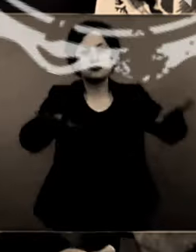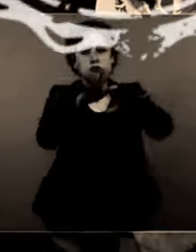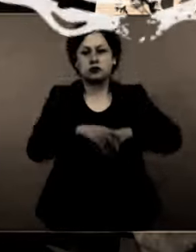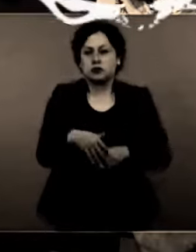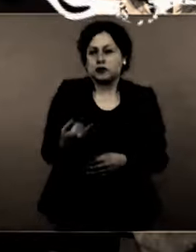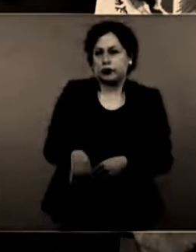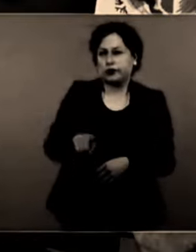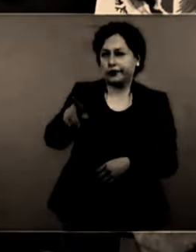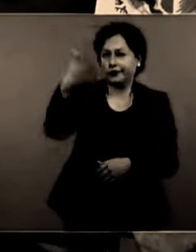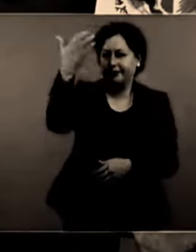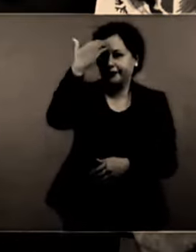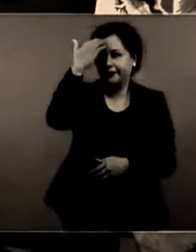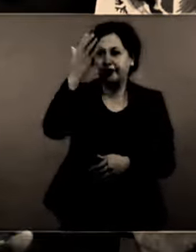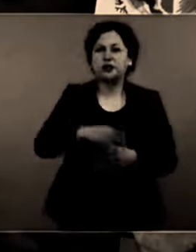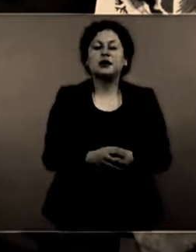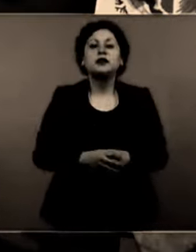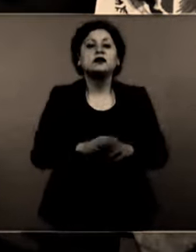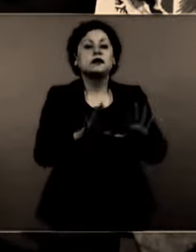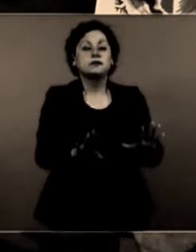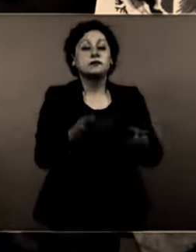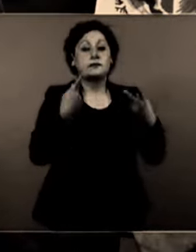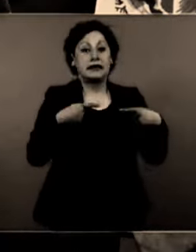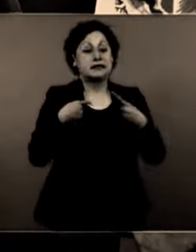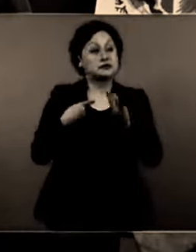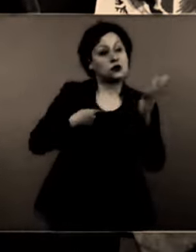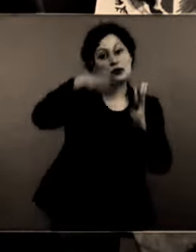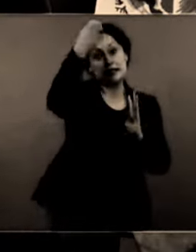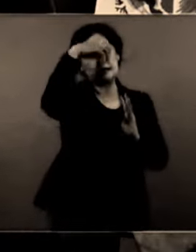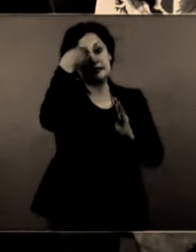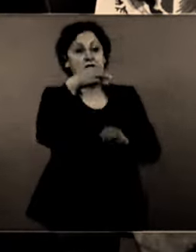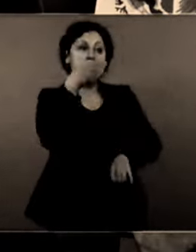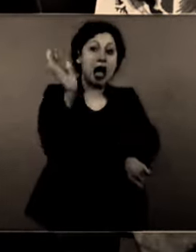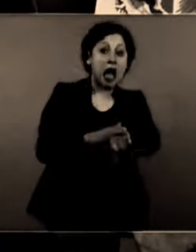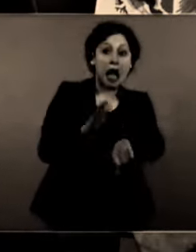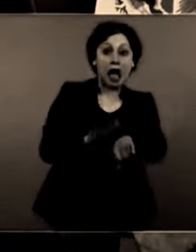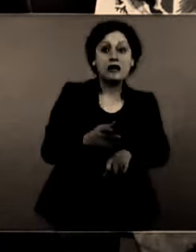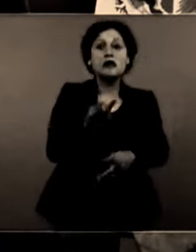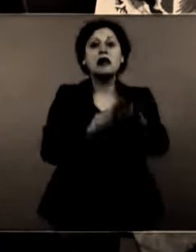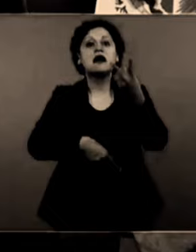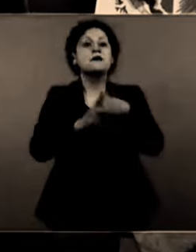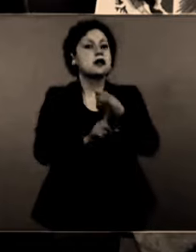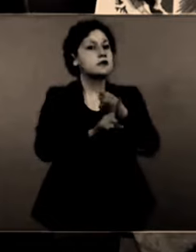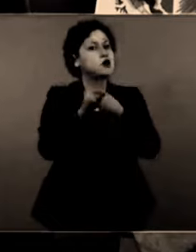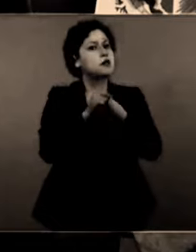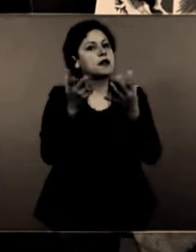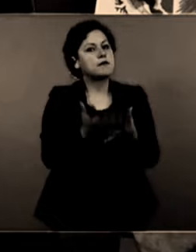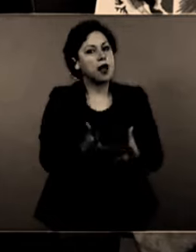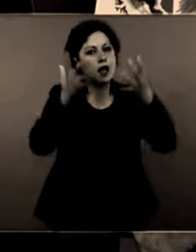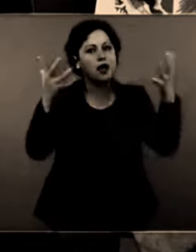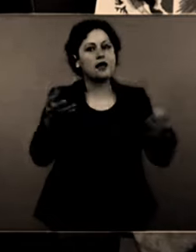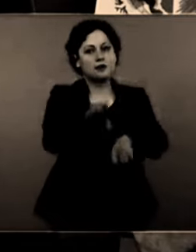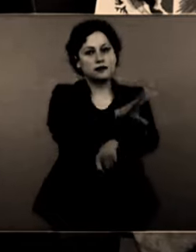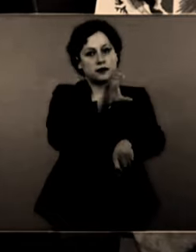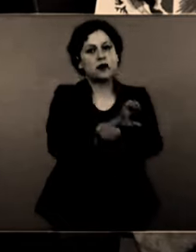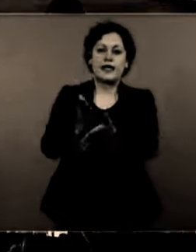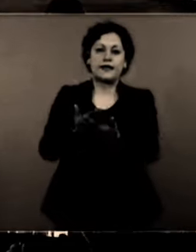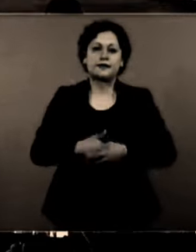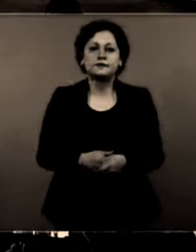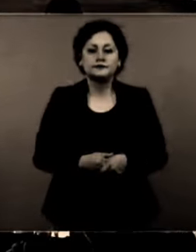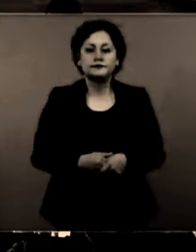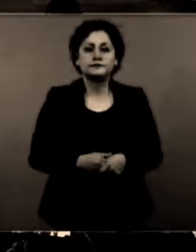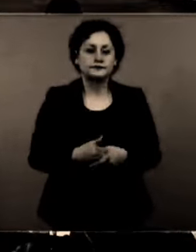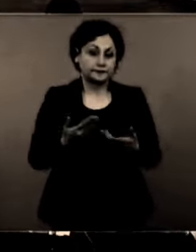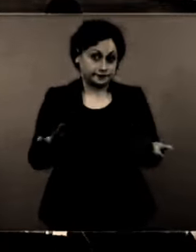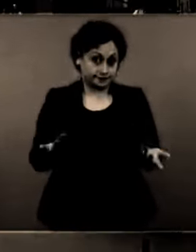crisis de apagones. Pero especialistas advierten que viene un periodo crítico del sistema eléctrico por abandono, falta de inversión en transmisión y distribución. Esto